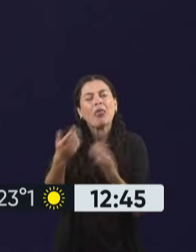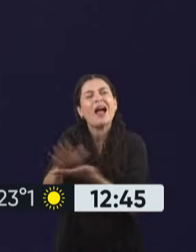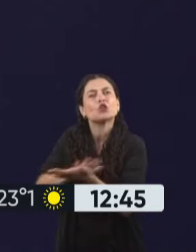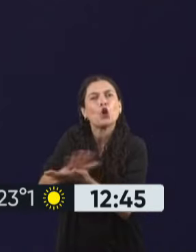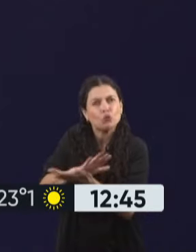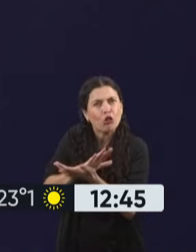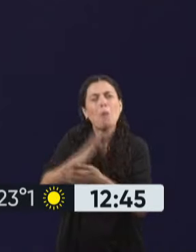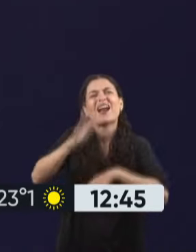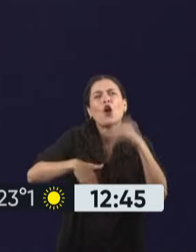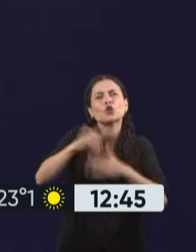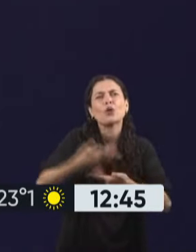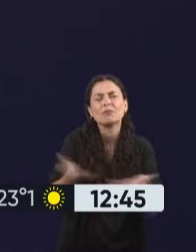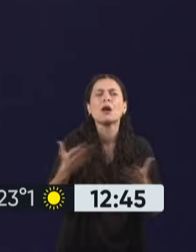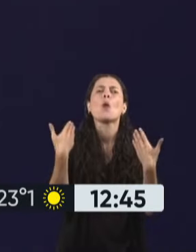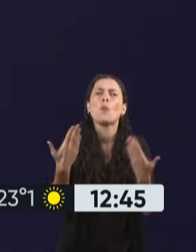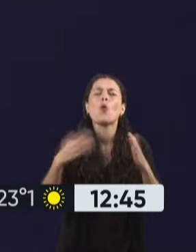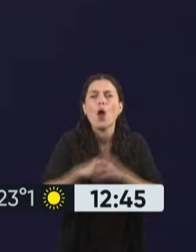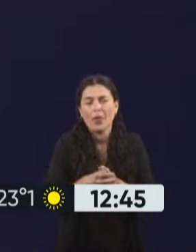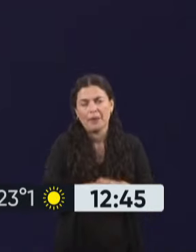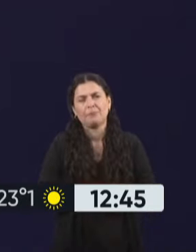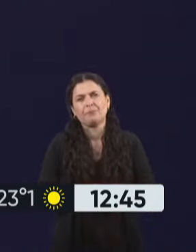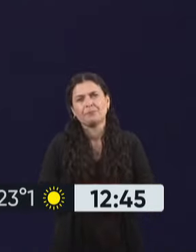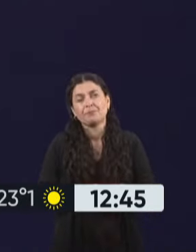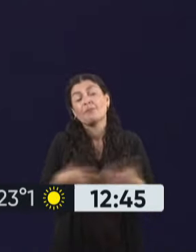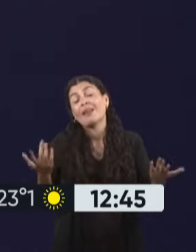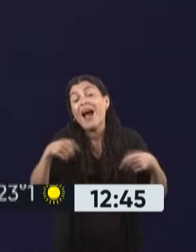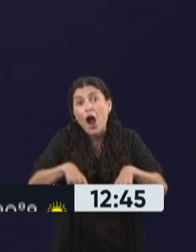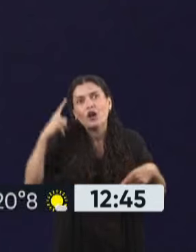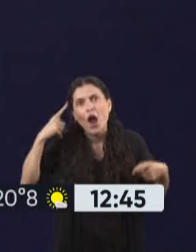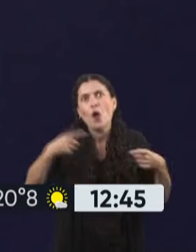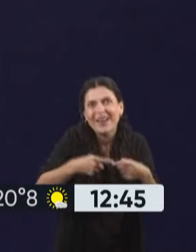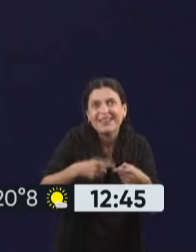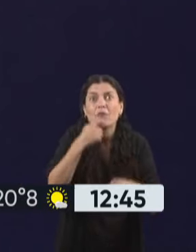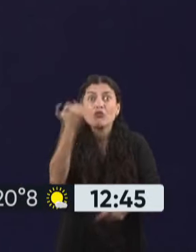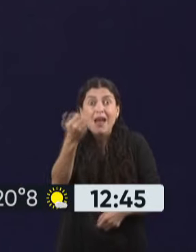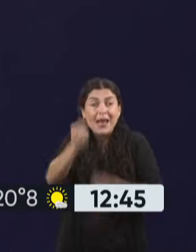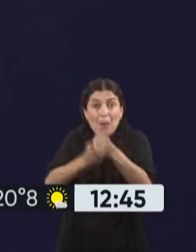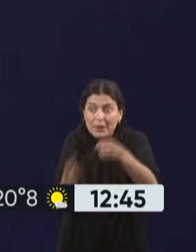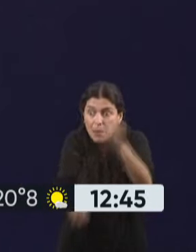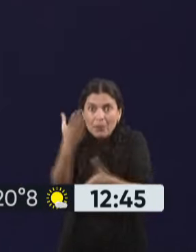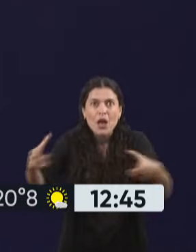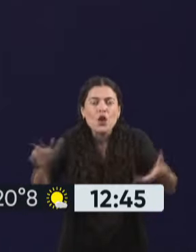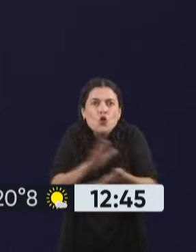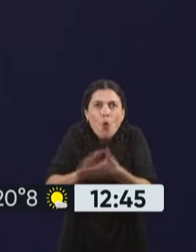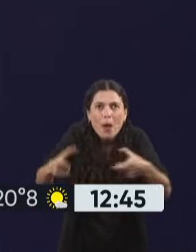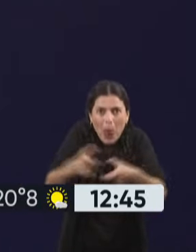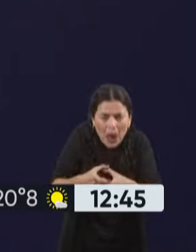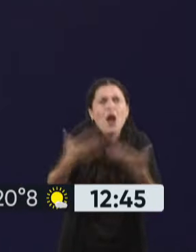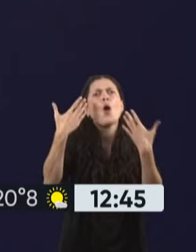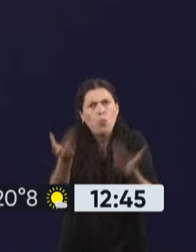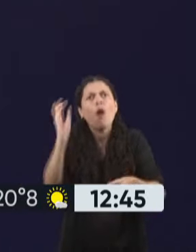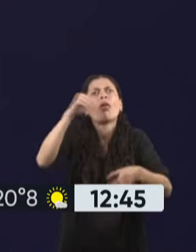garantías. Entonces, bueno, la lógica es que nuevas empresas, tal vez más pequeñas, también